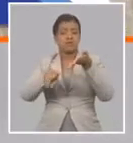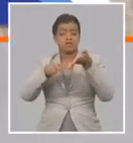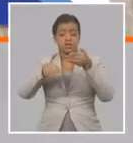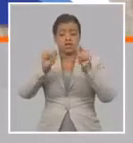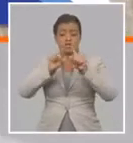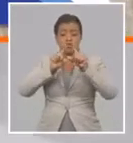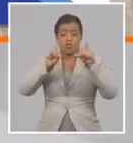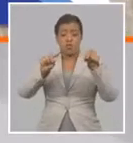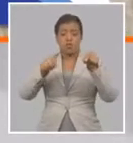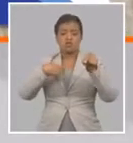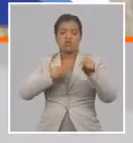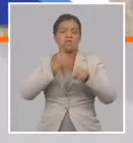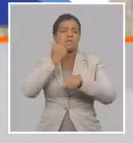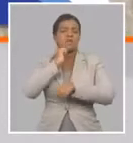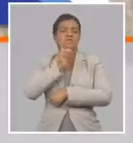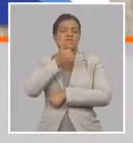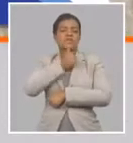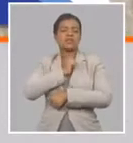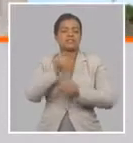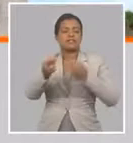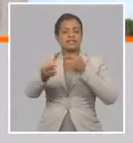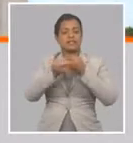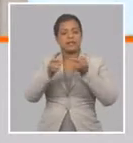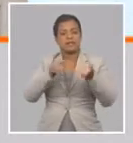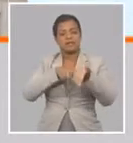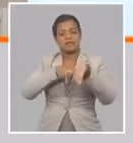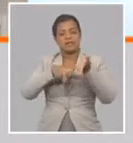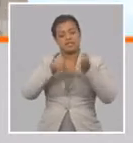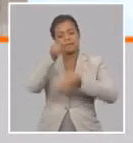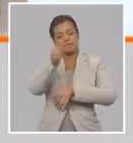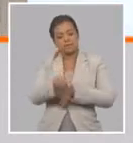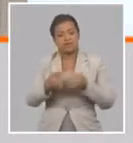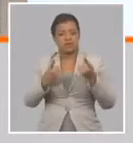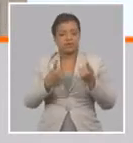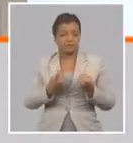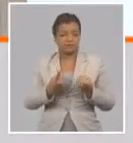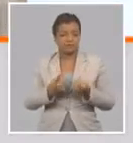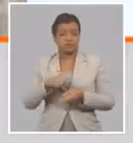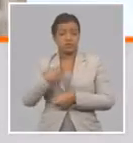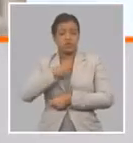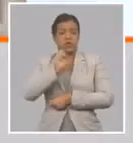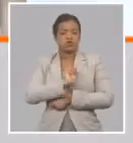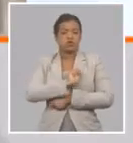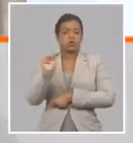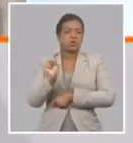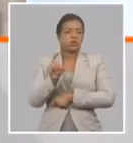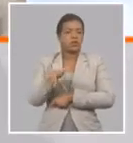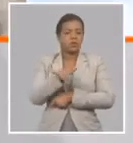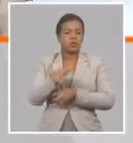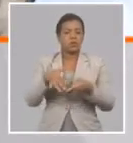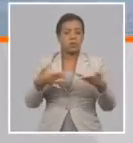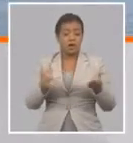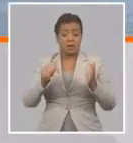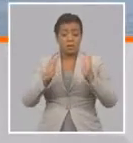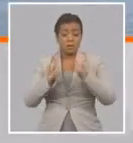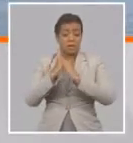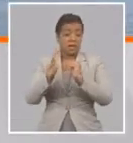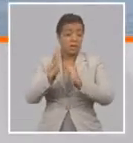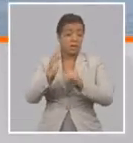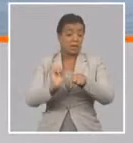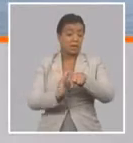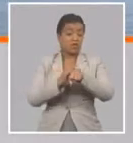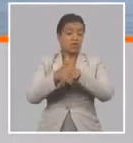forma estamos facilitando el acercamiento de las mismas a cada uno de nuestros clientes logramos materializar en estos meses de pandemia